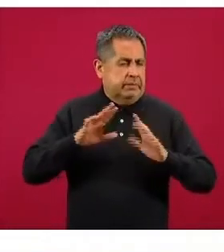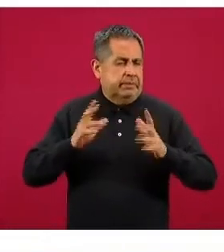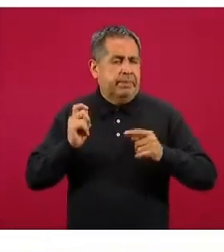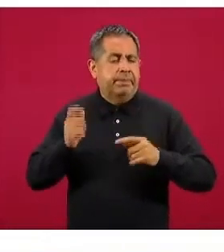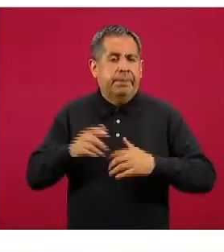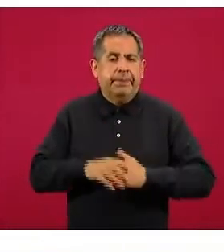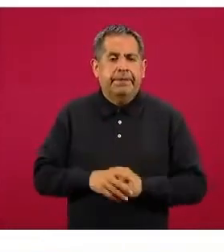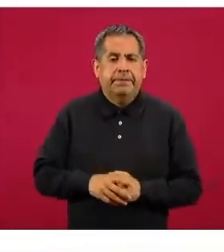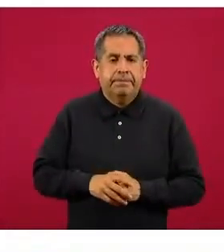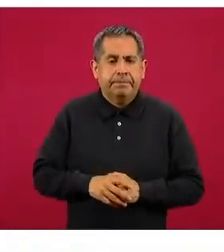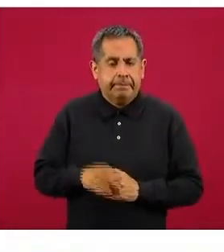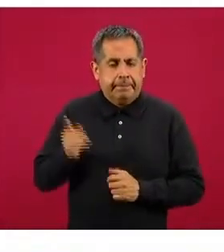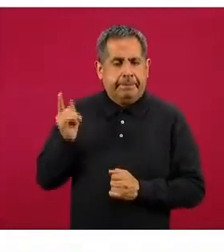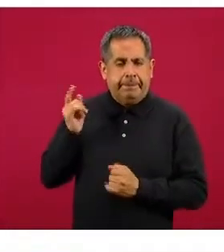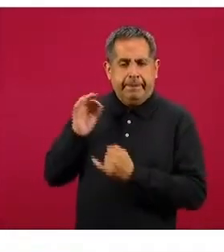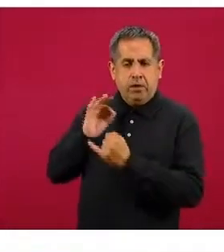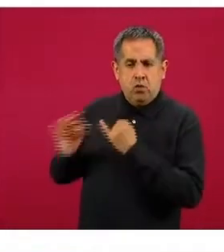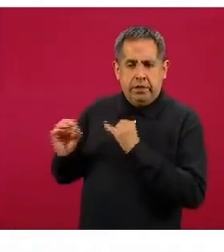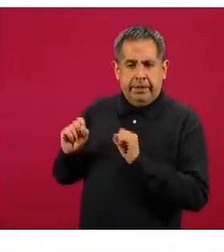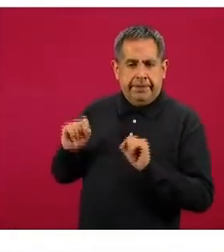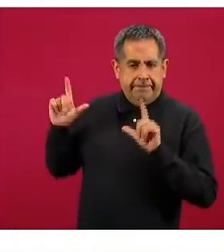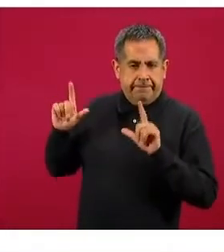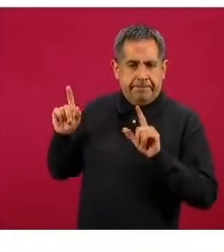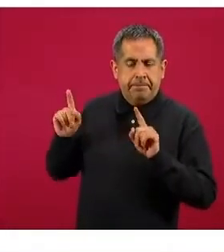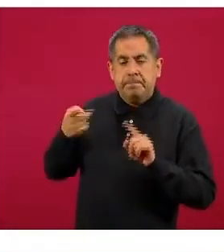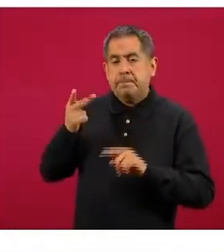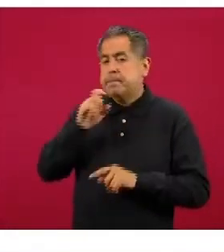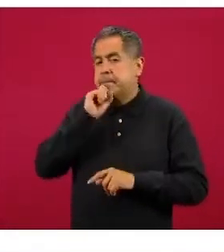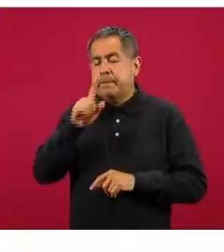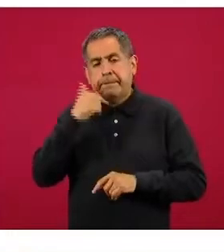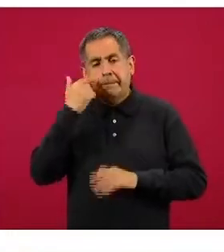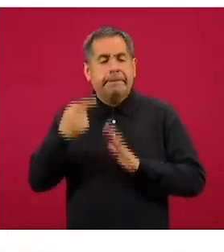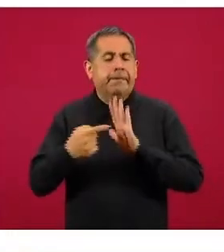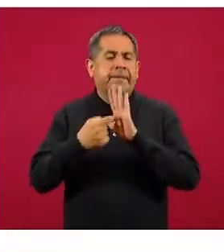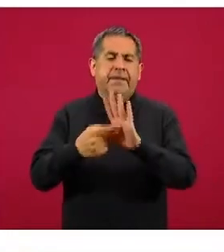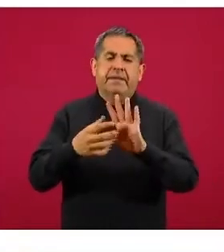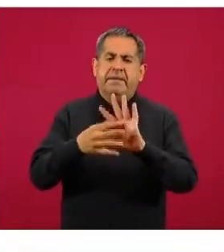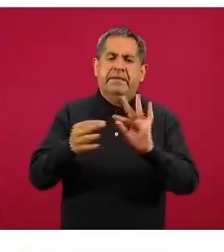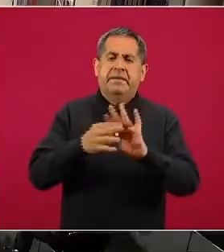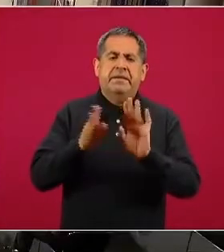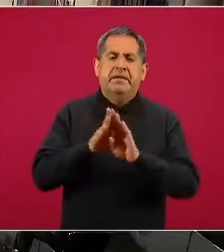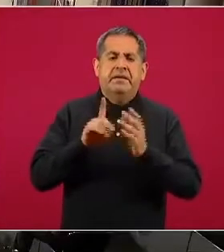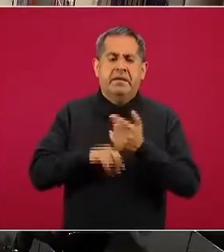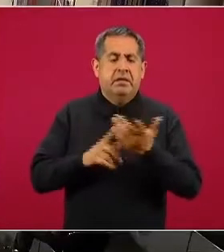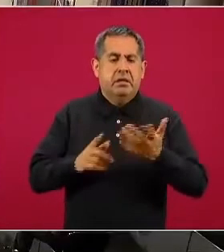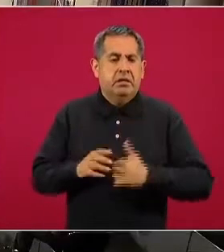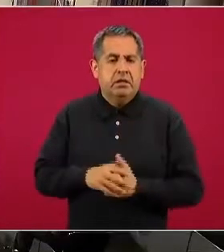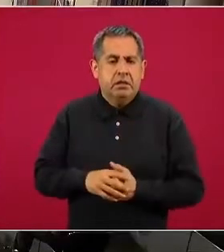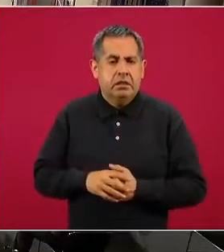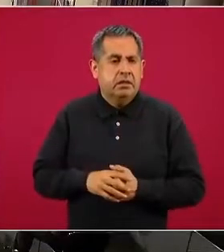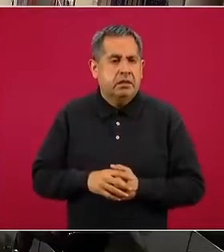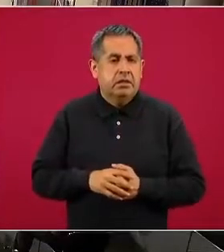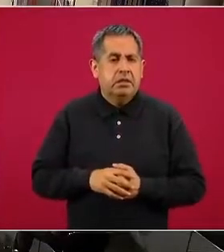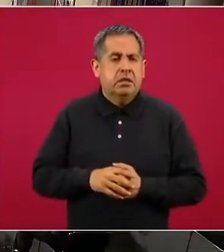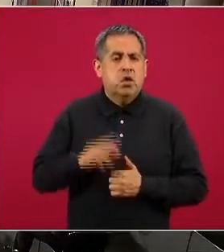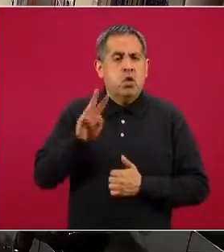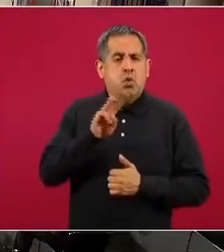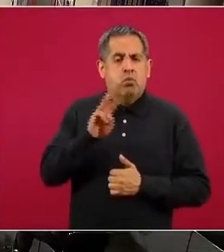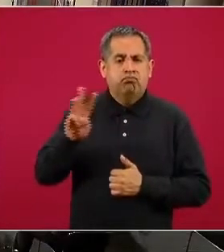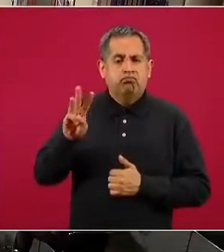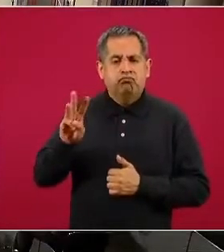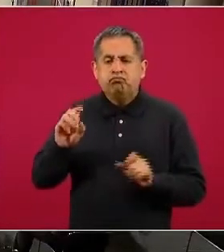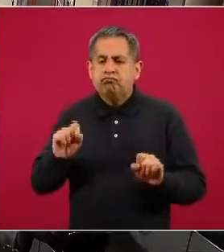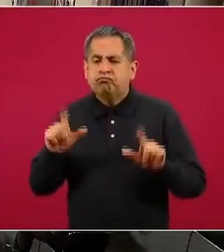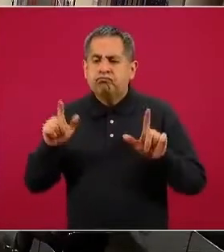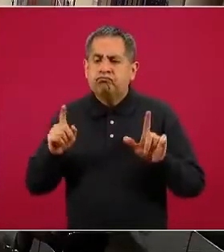federativas. Esta es la última diapositiva, pero también queremos presentar ahorita en el sitio web cómo